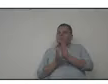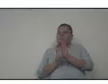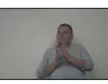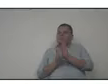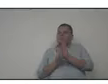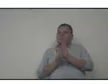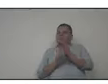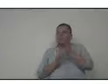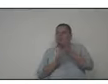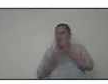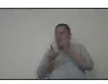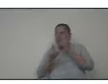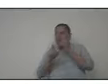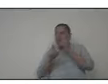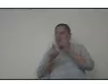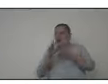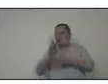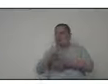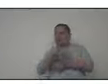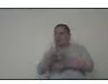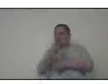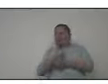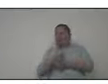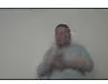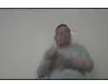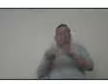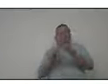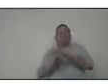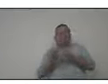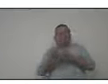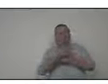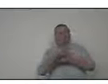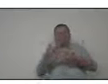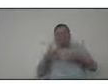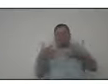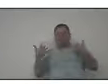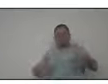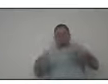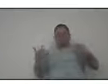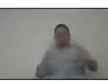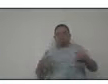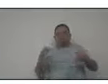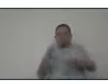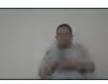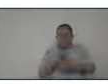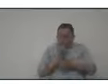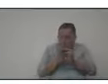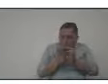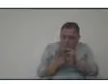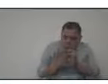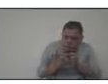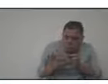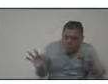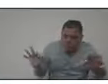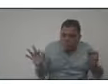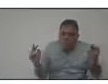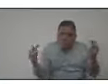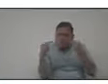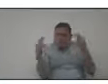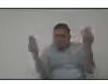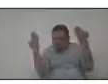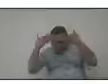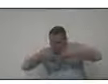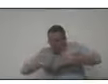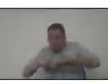de gestión del riesgo. Es realmente un trabajo silencioso que nadie lo ha visto, pero